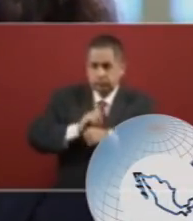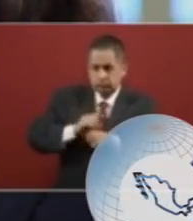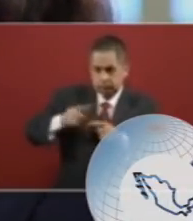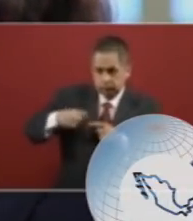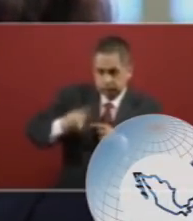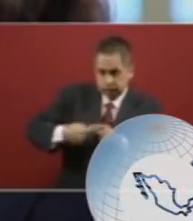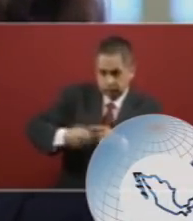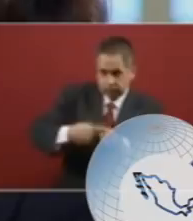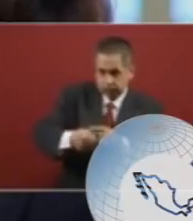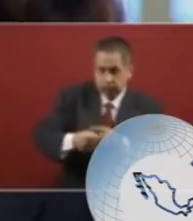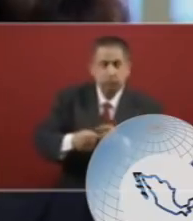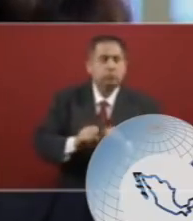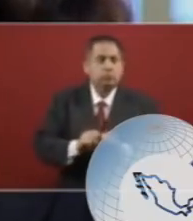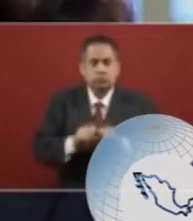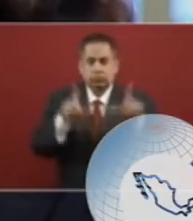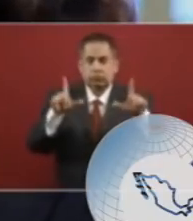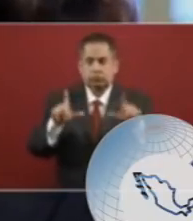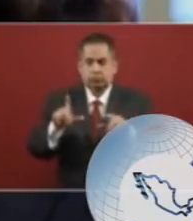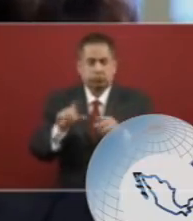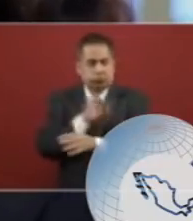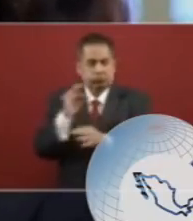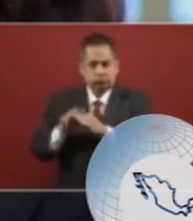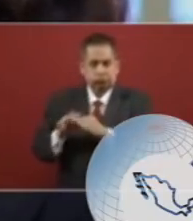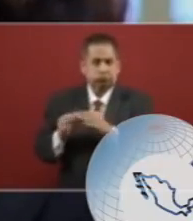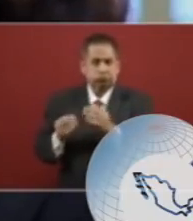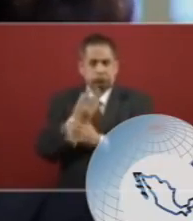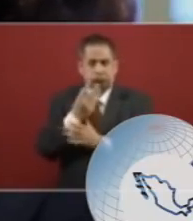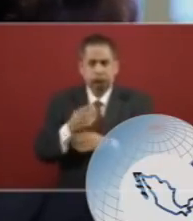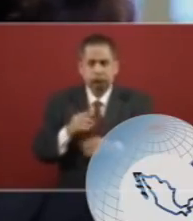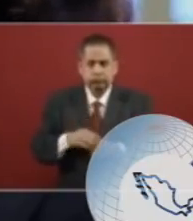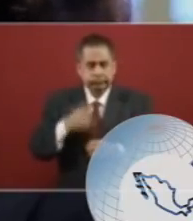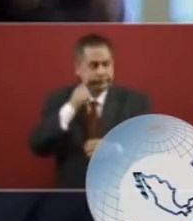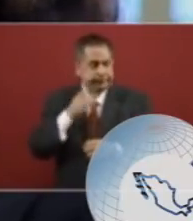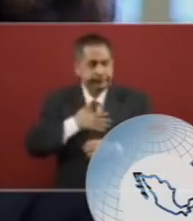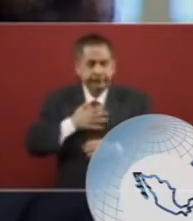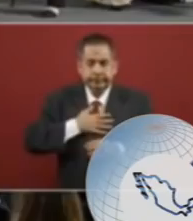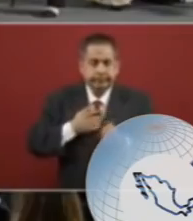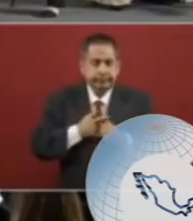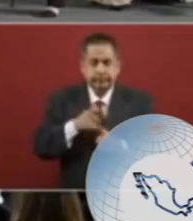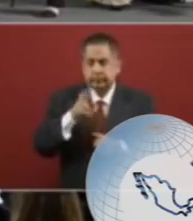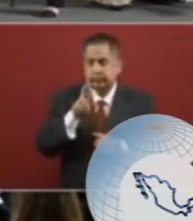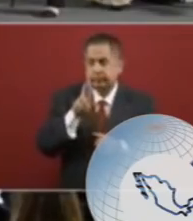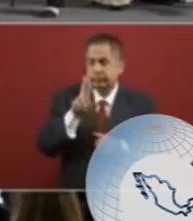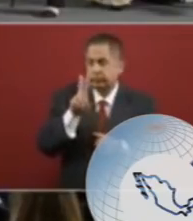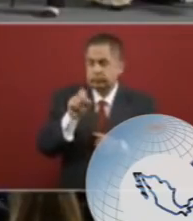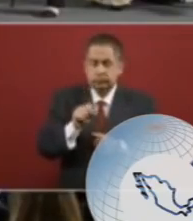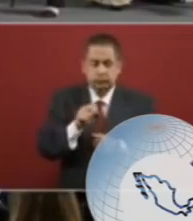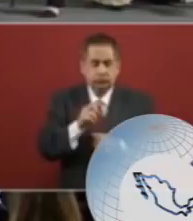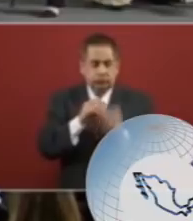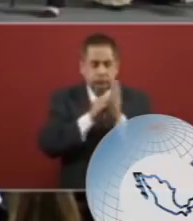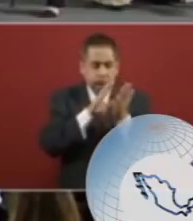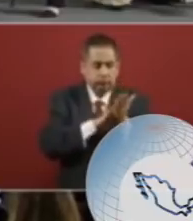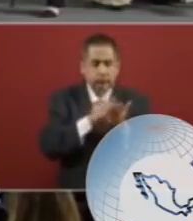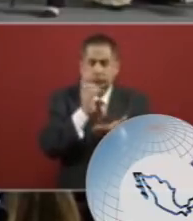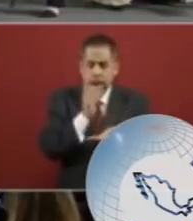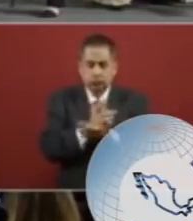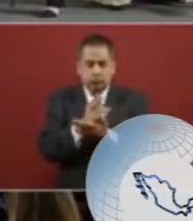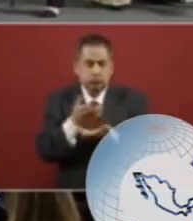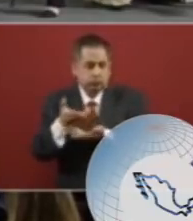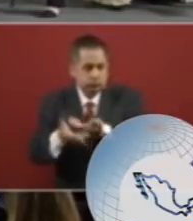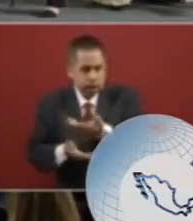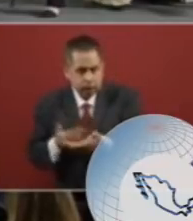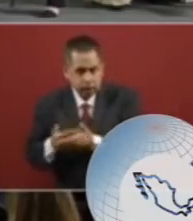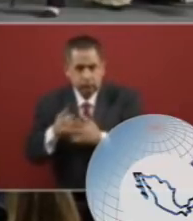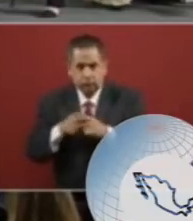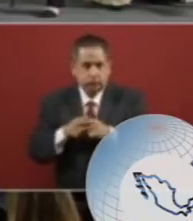alta en nuestro servicio del RUSP, que es el Registro Único de Servidores Públicos de la Administración